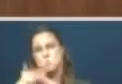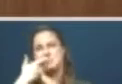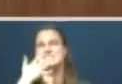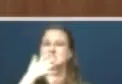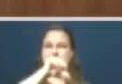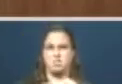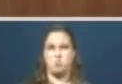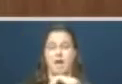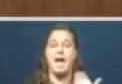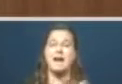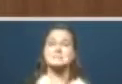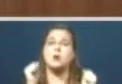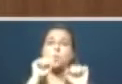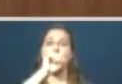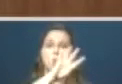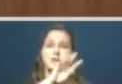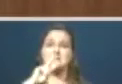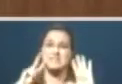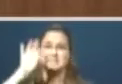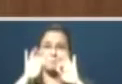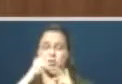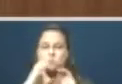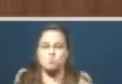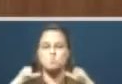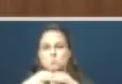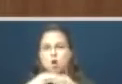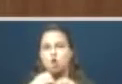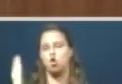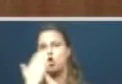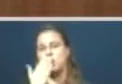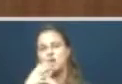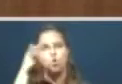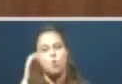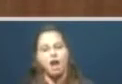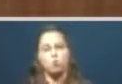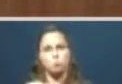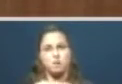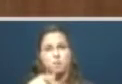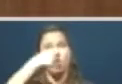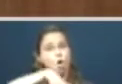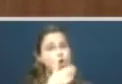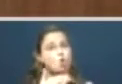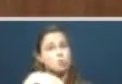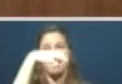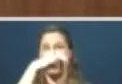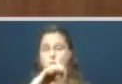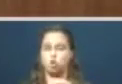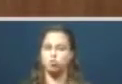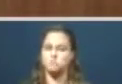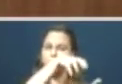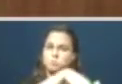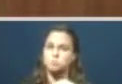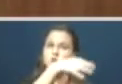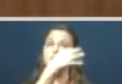57% más en el caso de los colegios rurales agrupados siendo la única comunidad que mantiene unidades educativas con